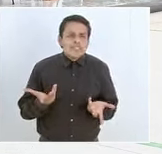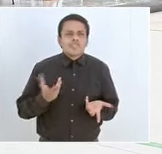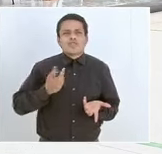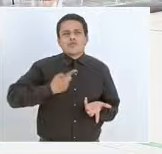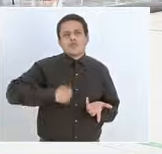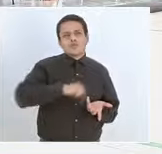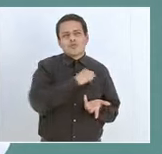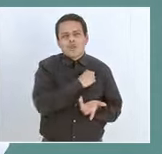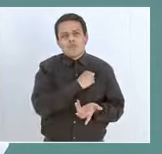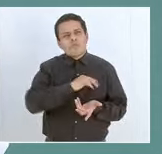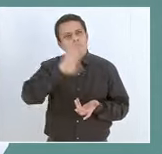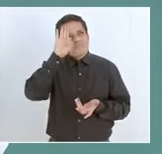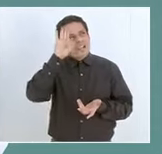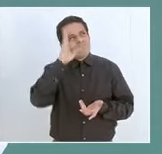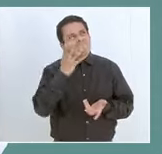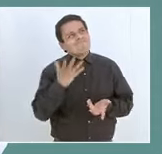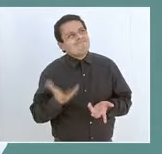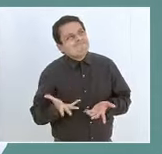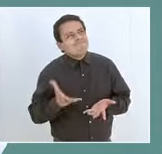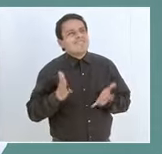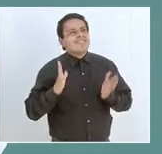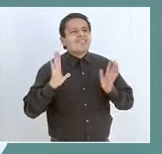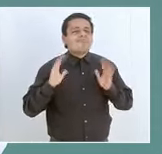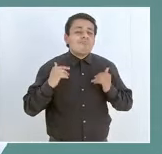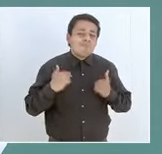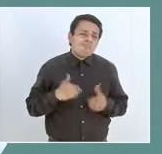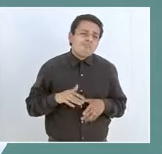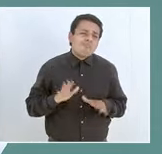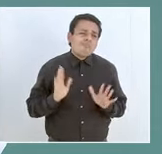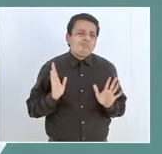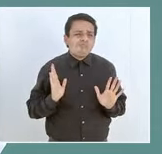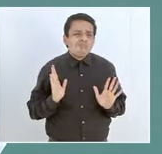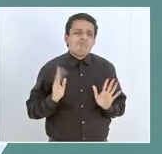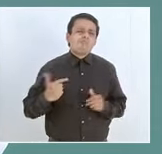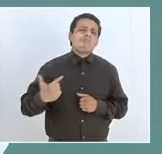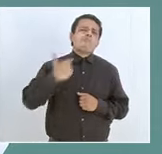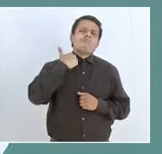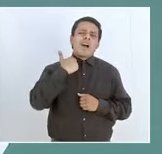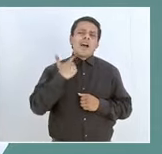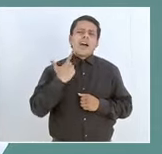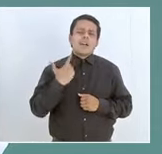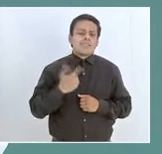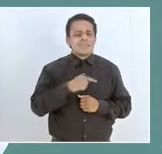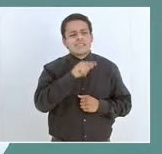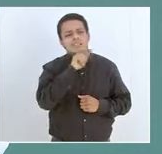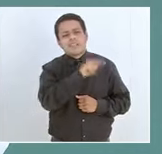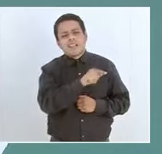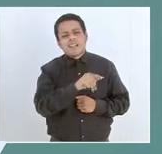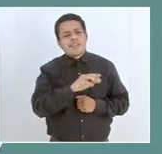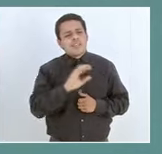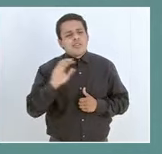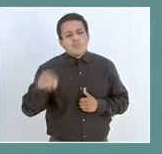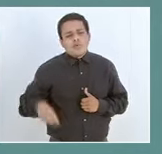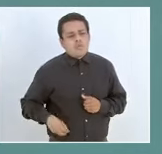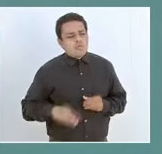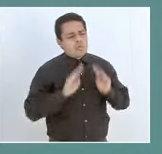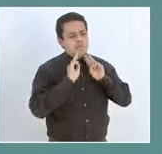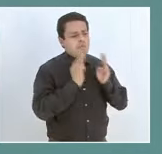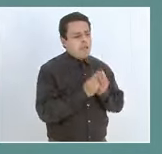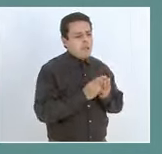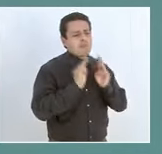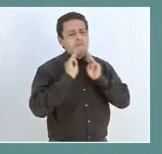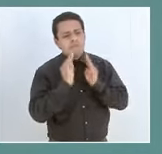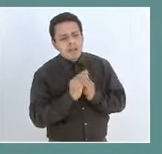estamos pensando que los homicidios tienen que ver con enfrentamientos